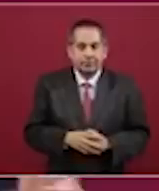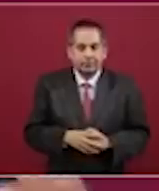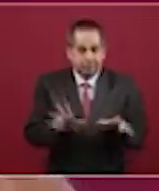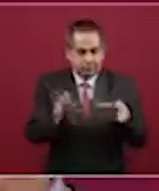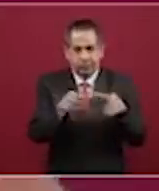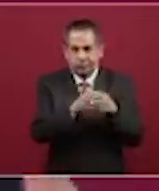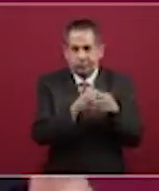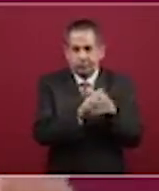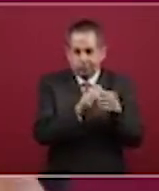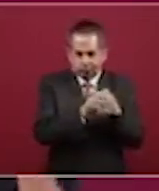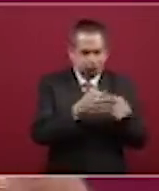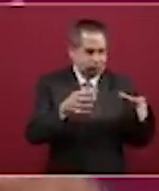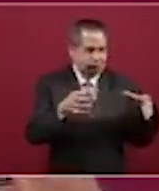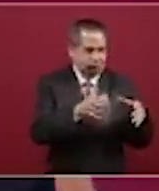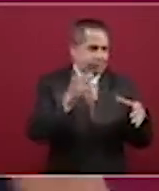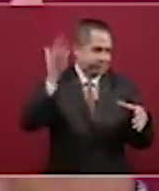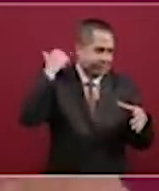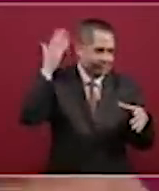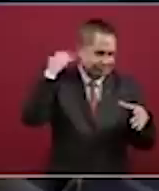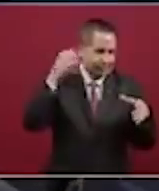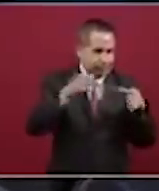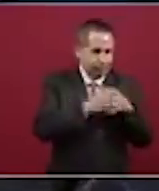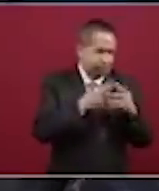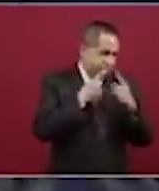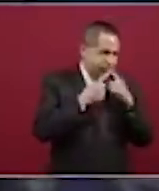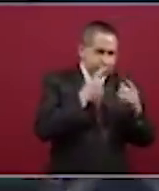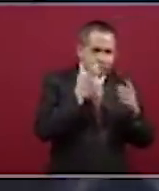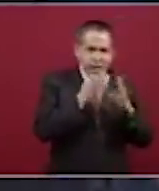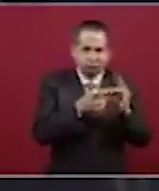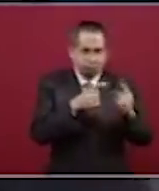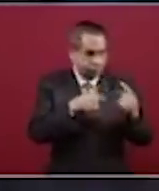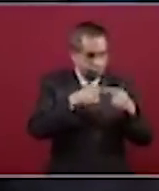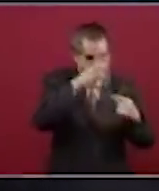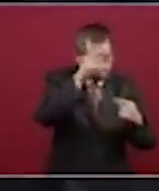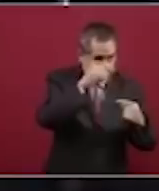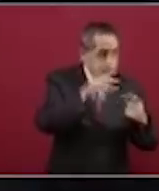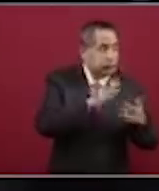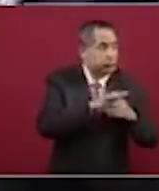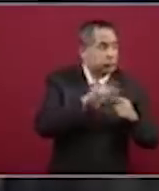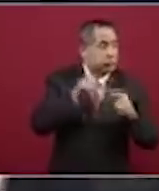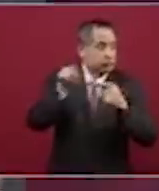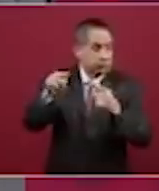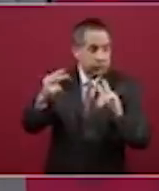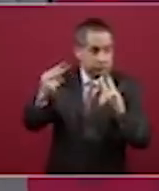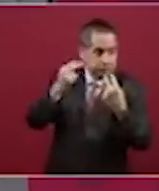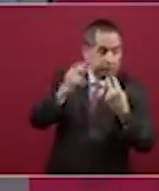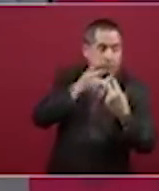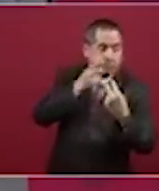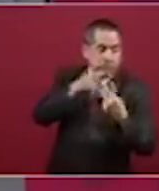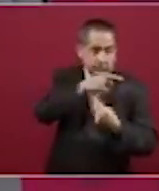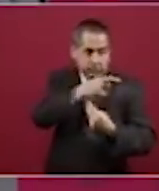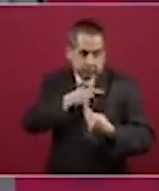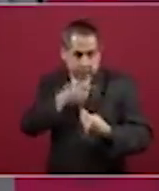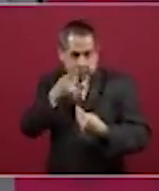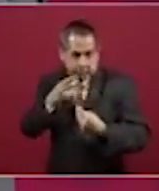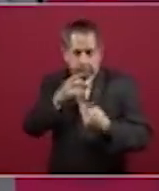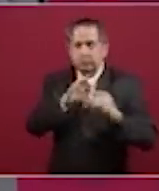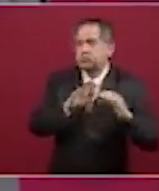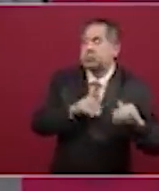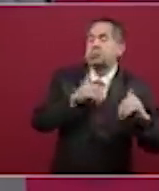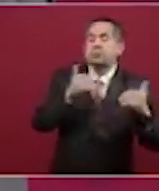Se reunían, se dialogaba, se ponían de acuerdo de lo que iban a salir a decir allá